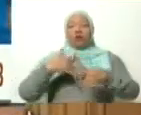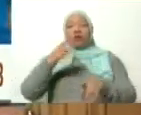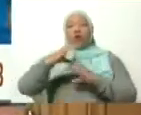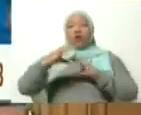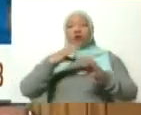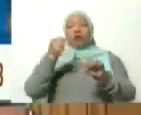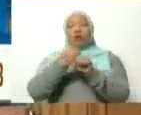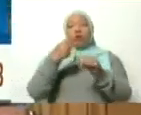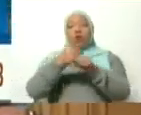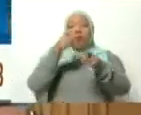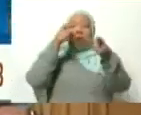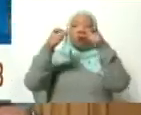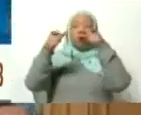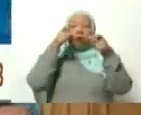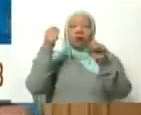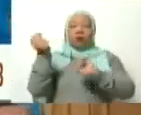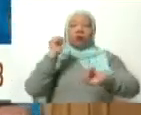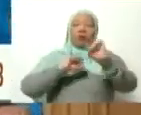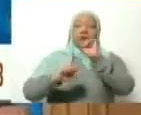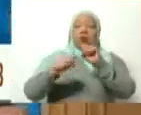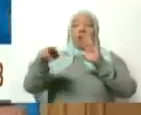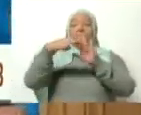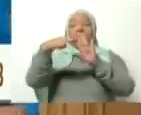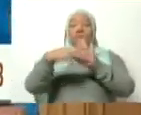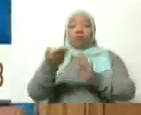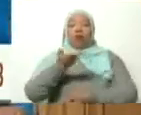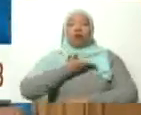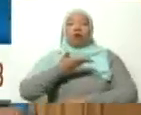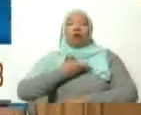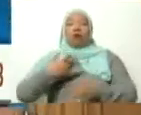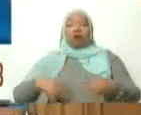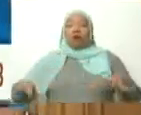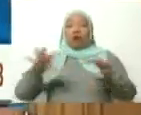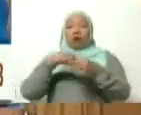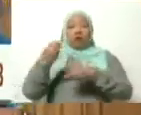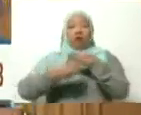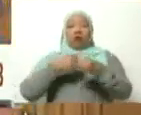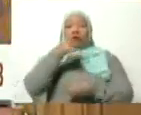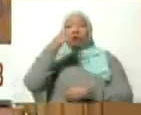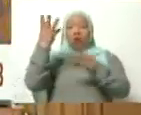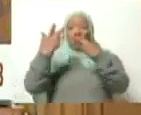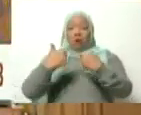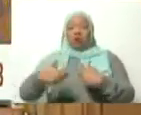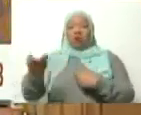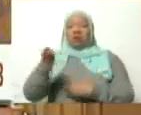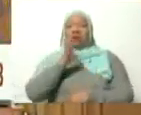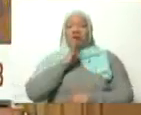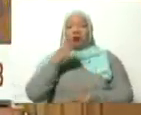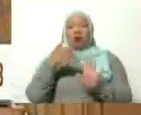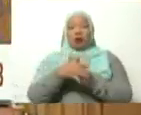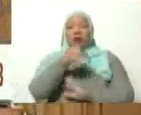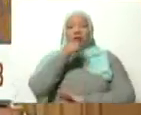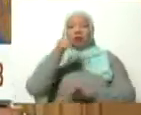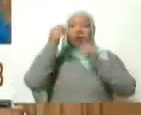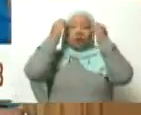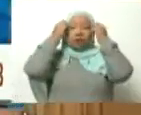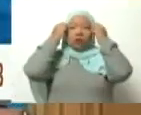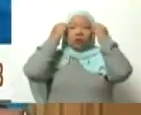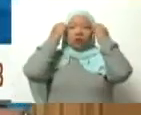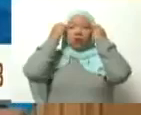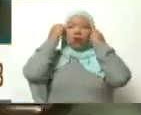del Observatorio contra las Medidas Coercitivas Unilaterales, los números del bloqueo, es una